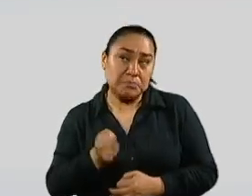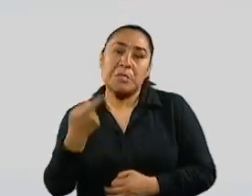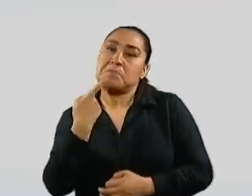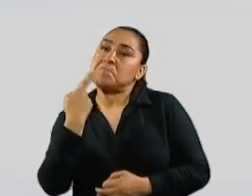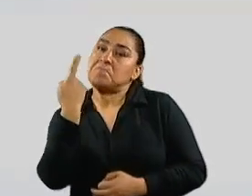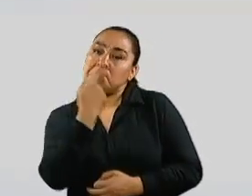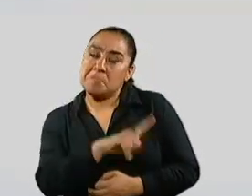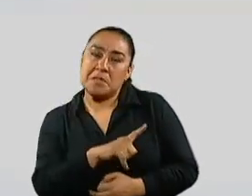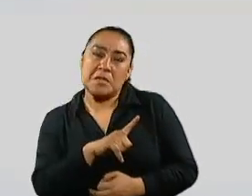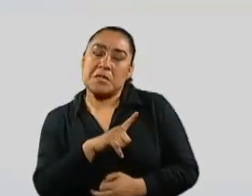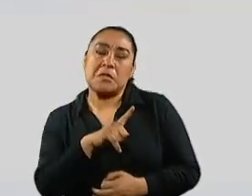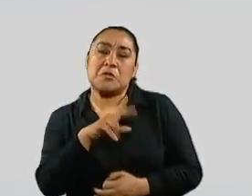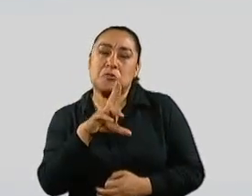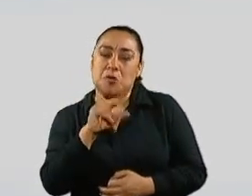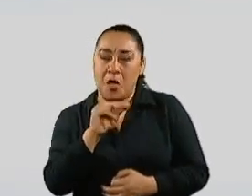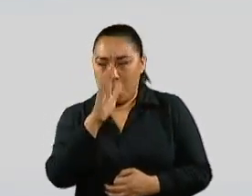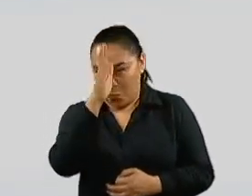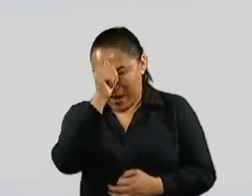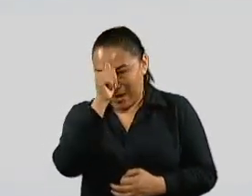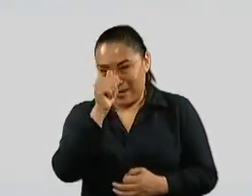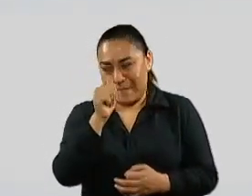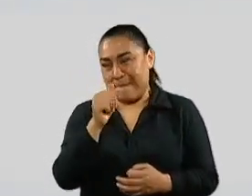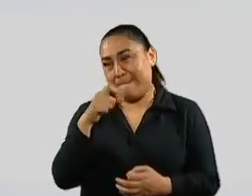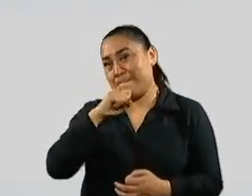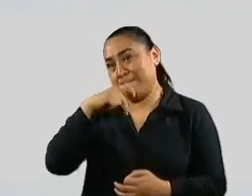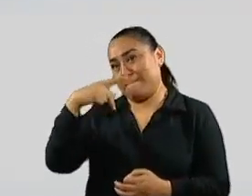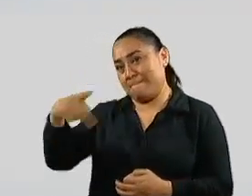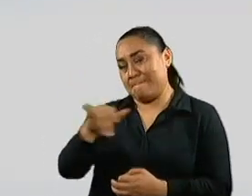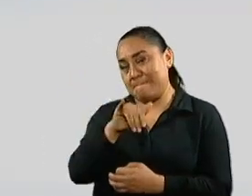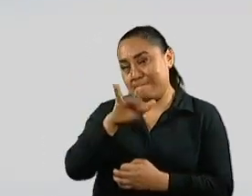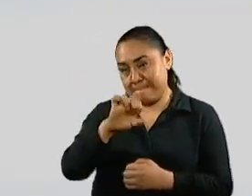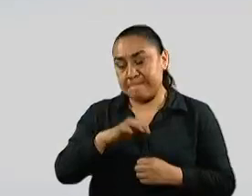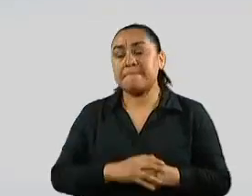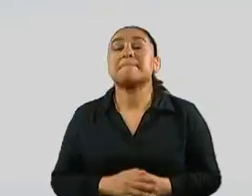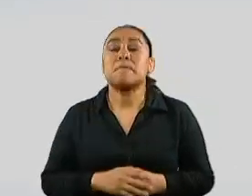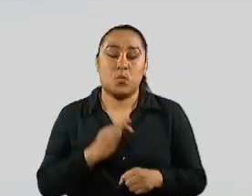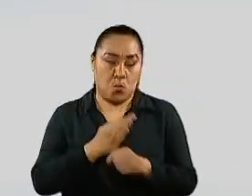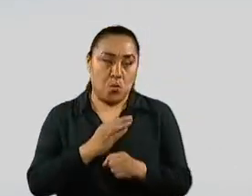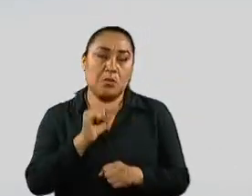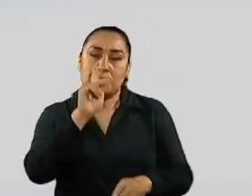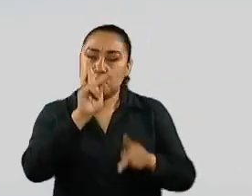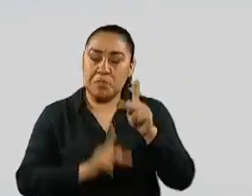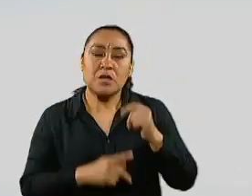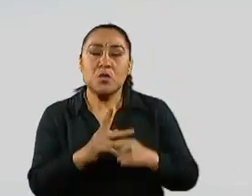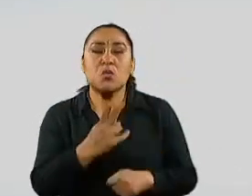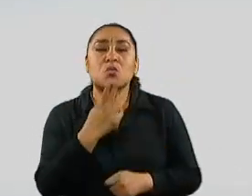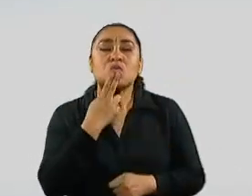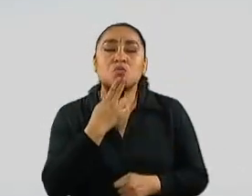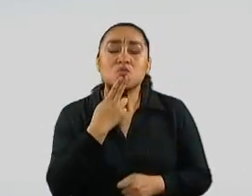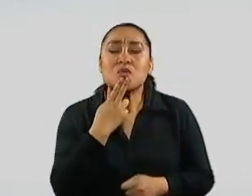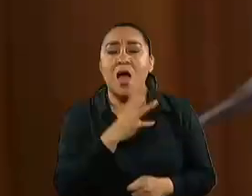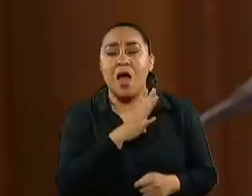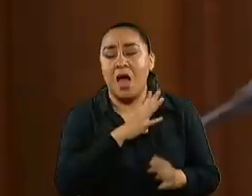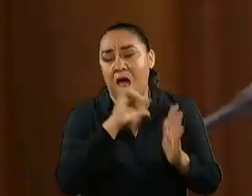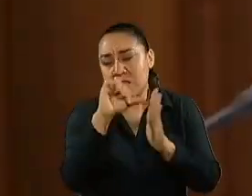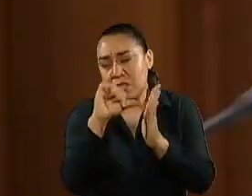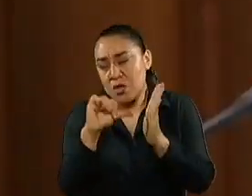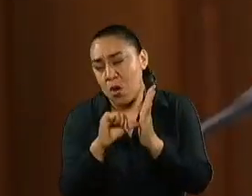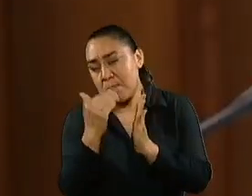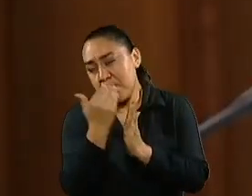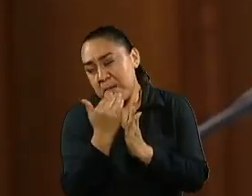controversia constitucional interpuesta por el INE por lo que concedió la suspensión de la aplicación de todos los artículos